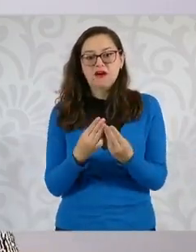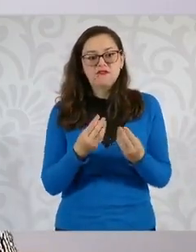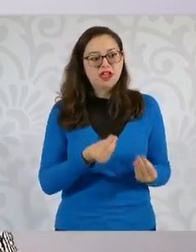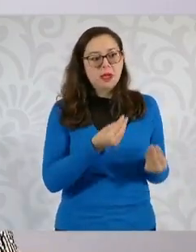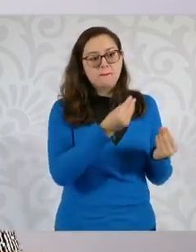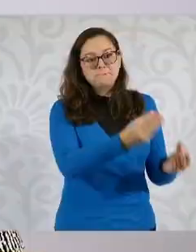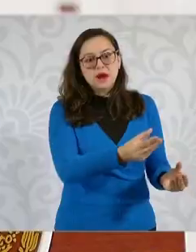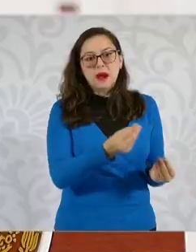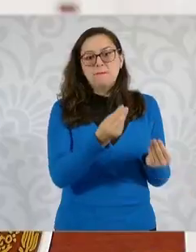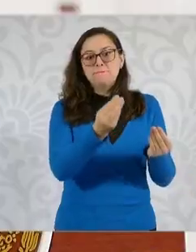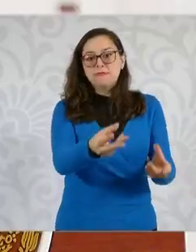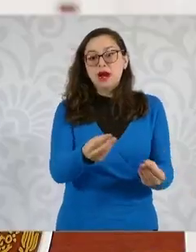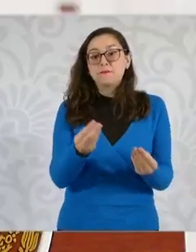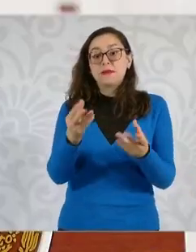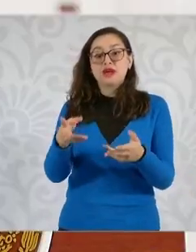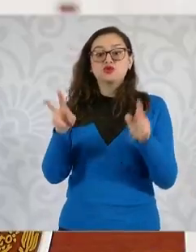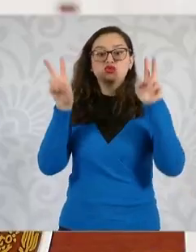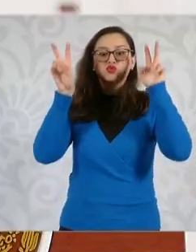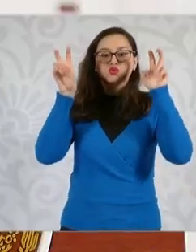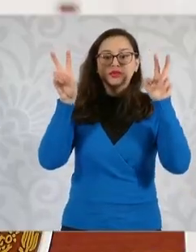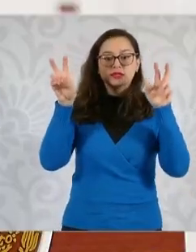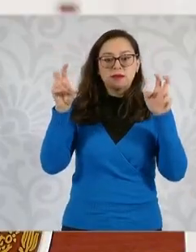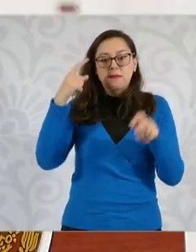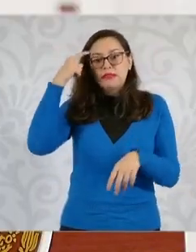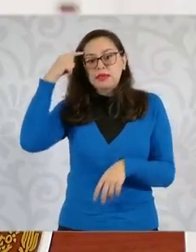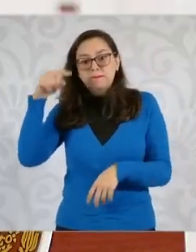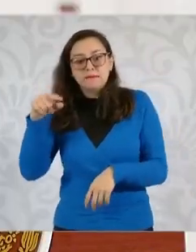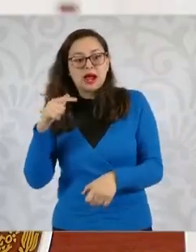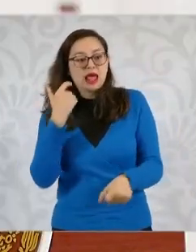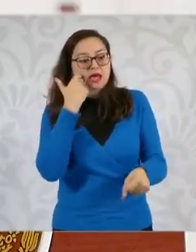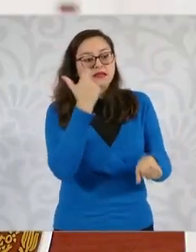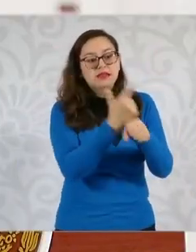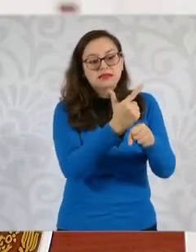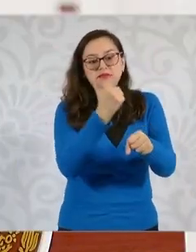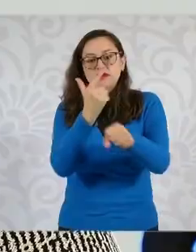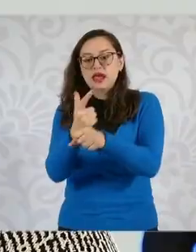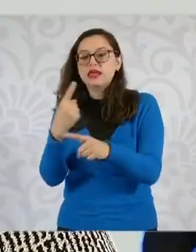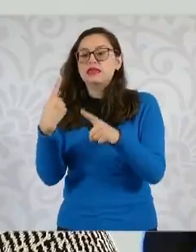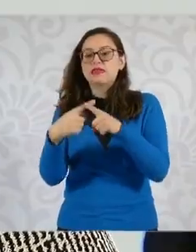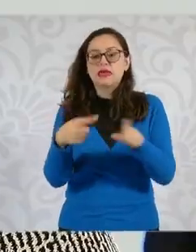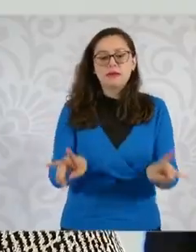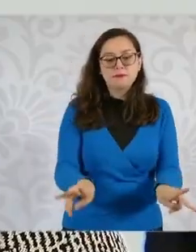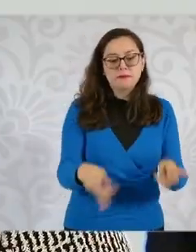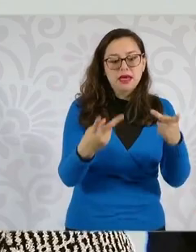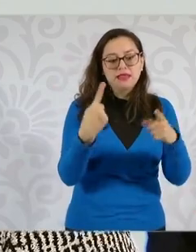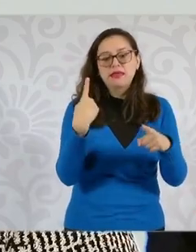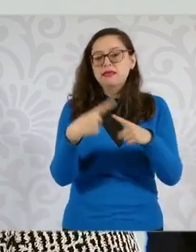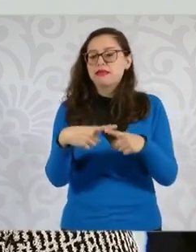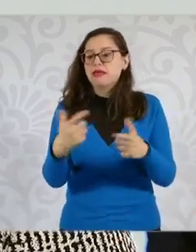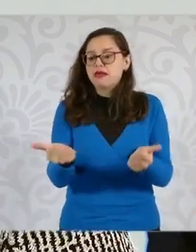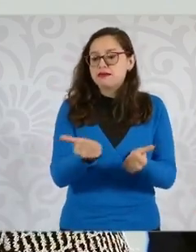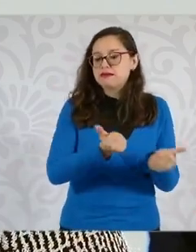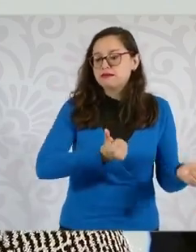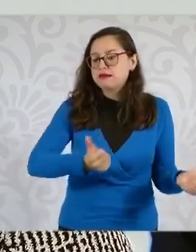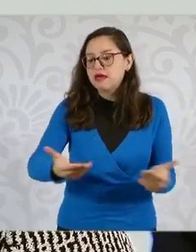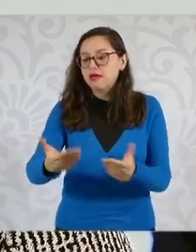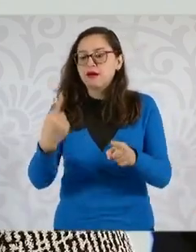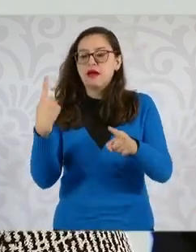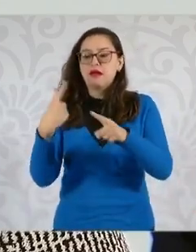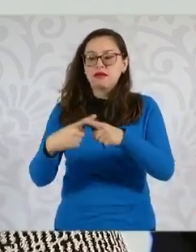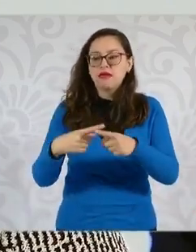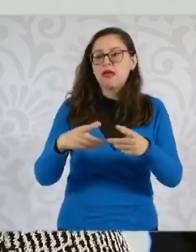identificar compradores, financiadores, transportadores y traficantes de armas